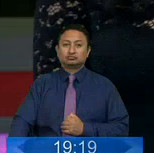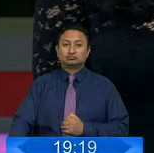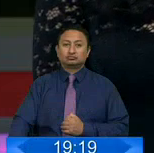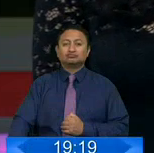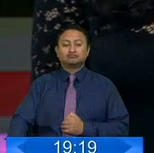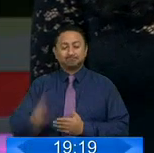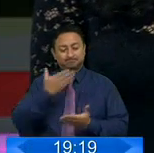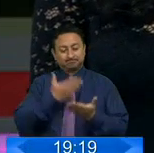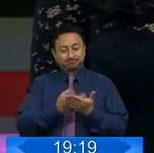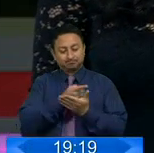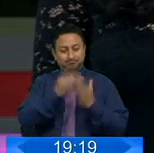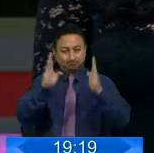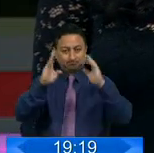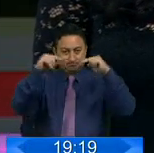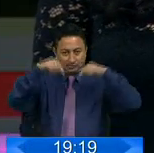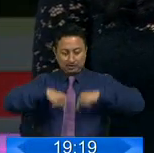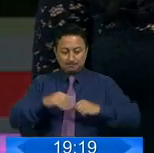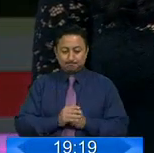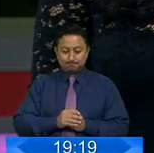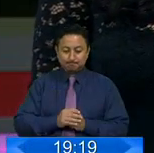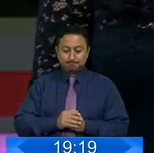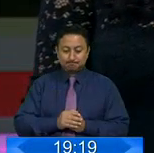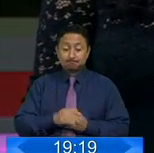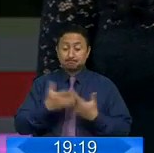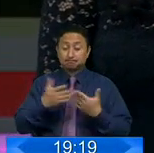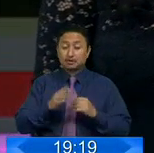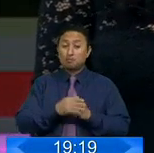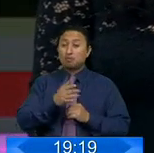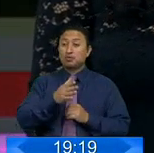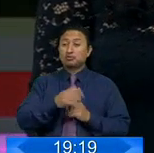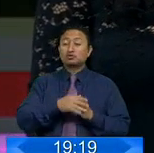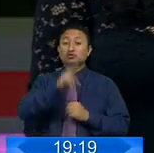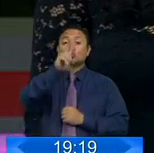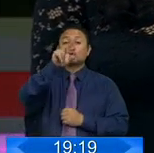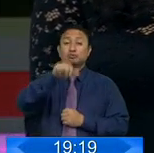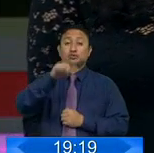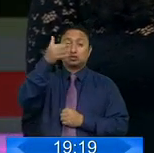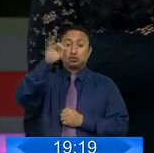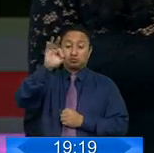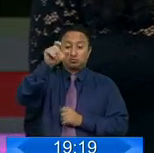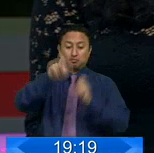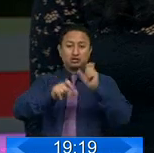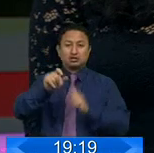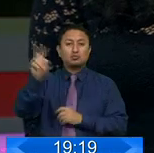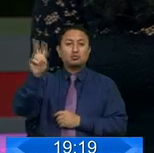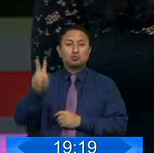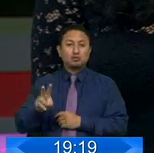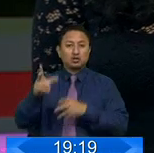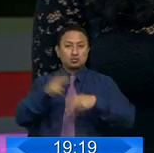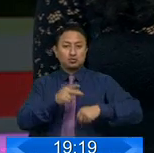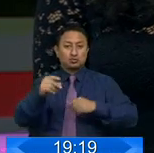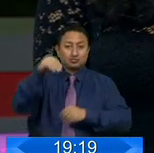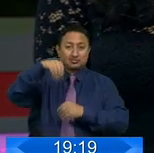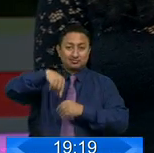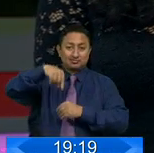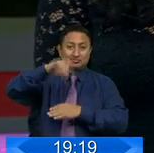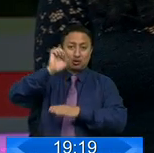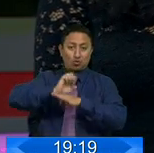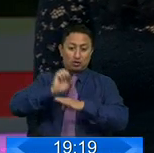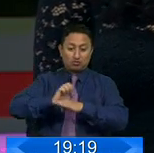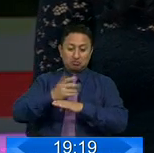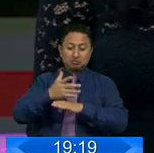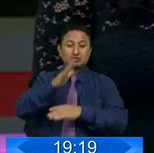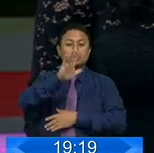Gracias por seguir en nuestra sintonía. Se prevé que hasta finales del 2019 el número de migrantes venezolanos en Ecuador ascienda a